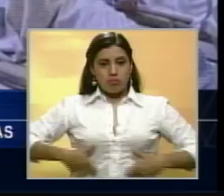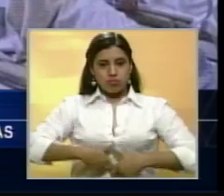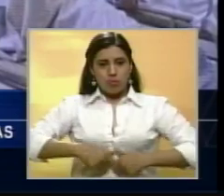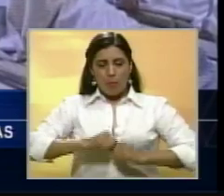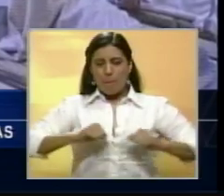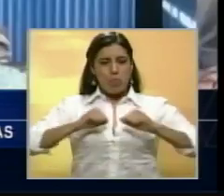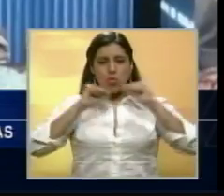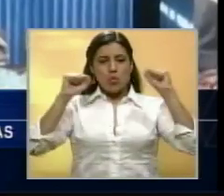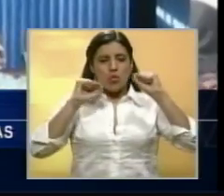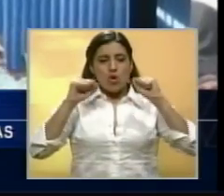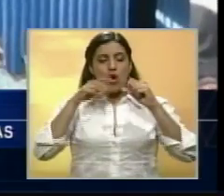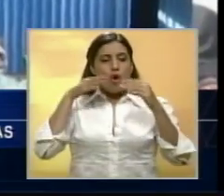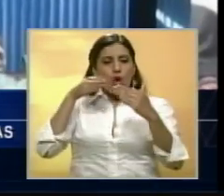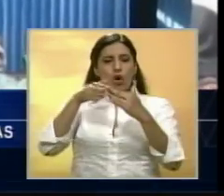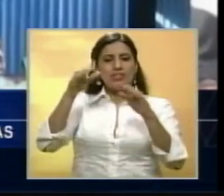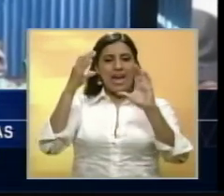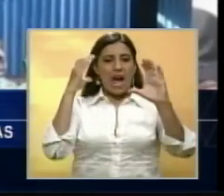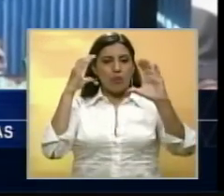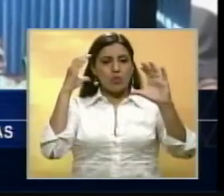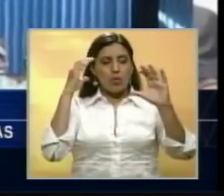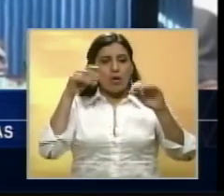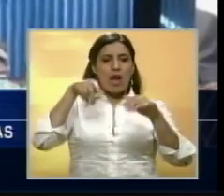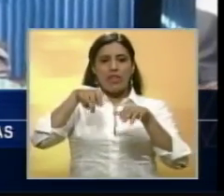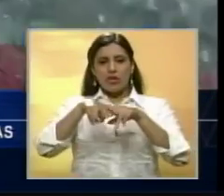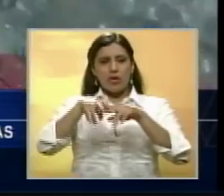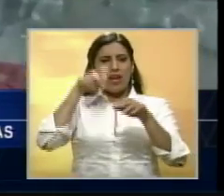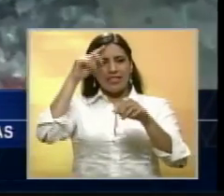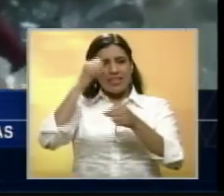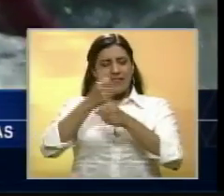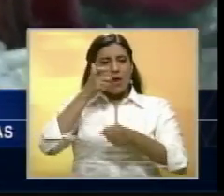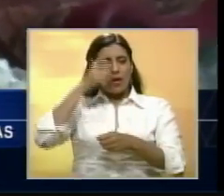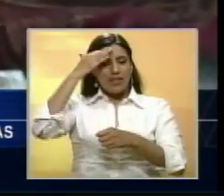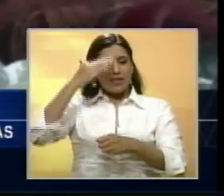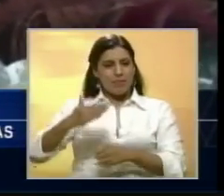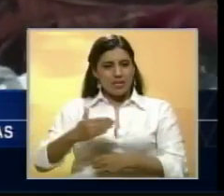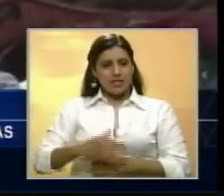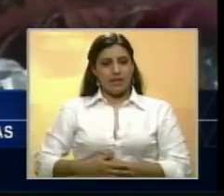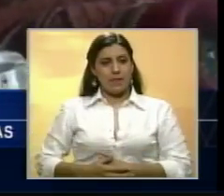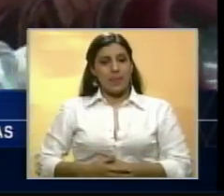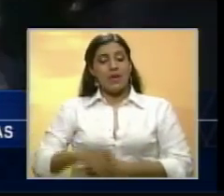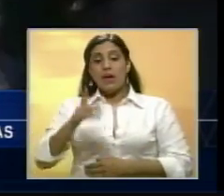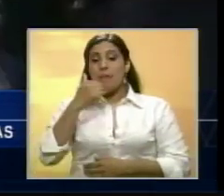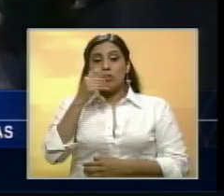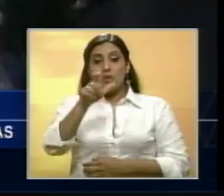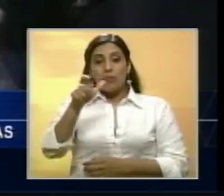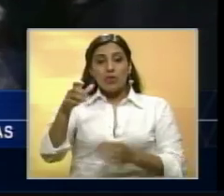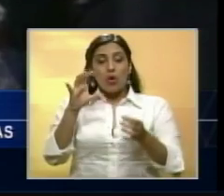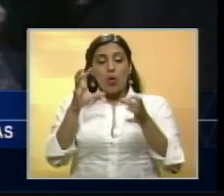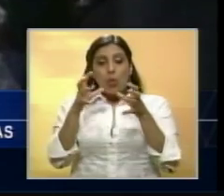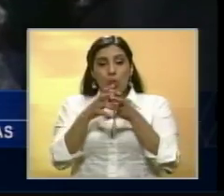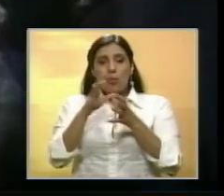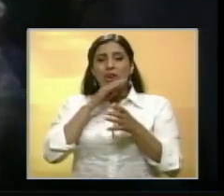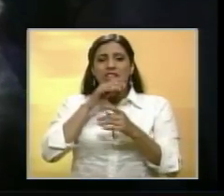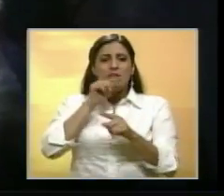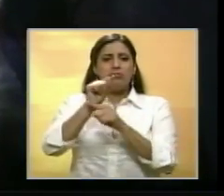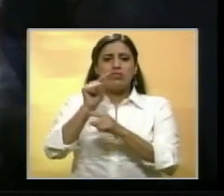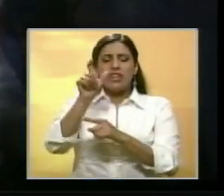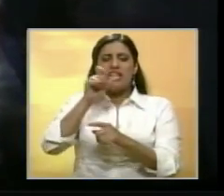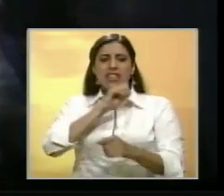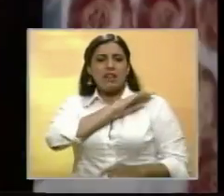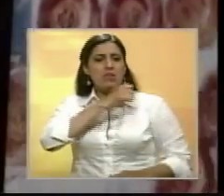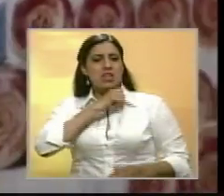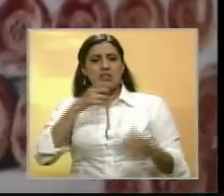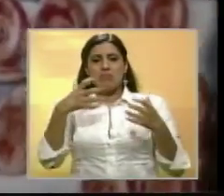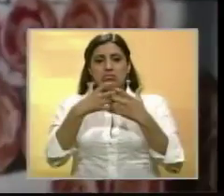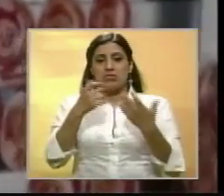sus explosivos contra un autobús en el que viajaban guardias de seguridad nepalíes. Ningún grupo insurgente ha reclamado la autoría